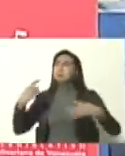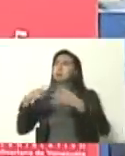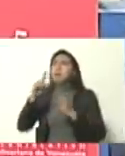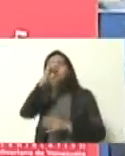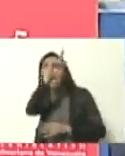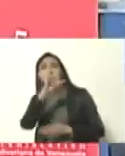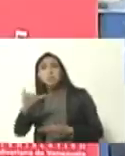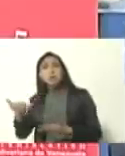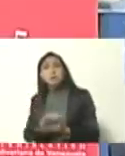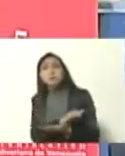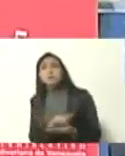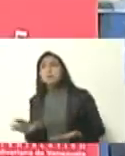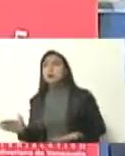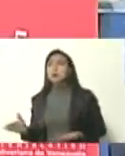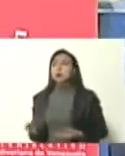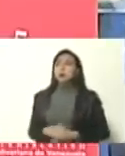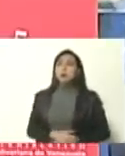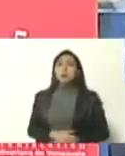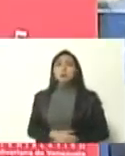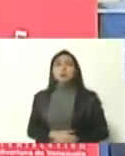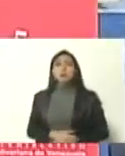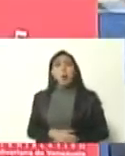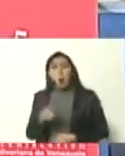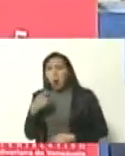un poco más grande que el que tiene allí